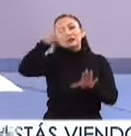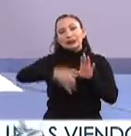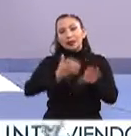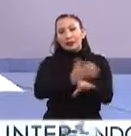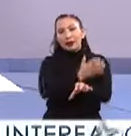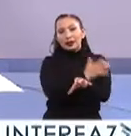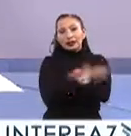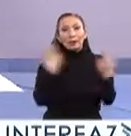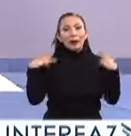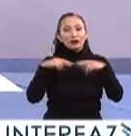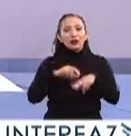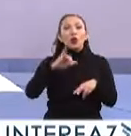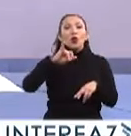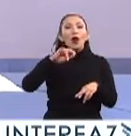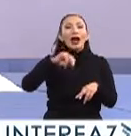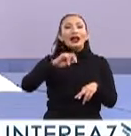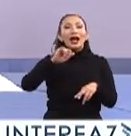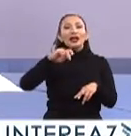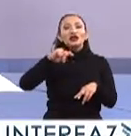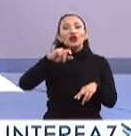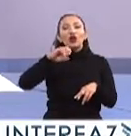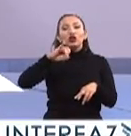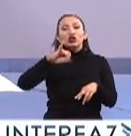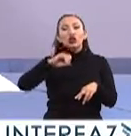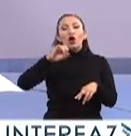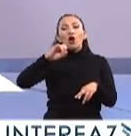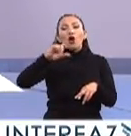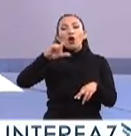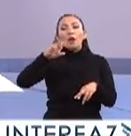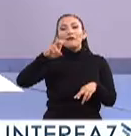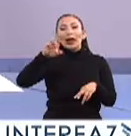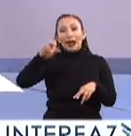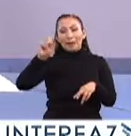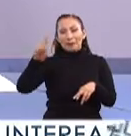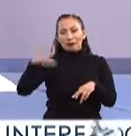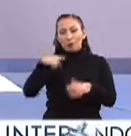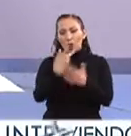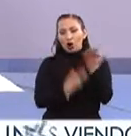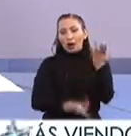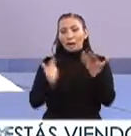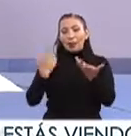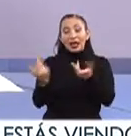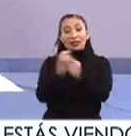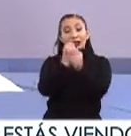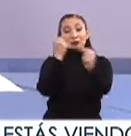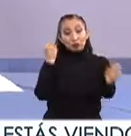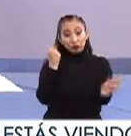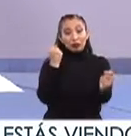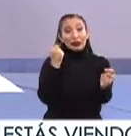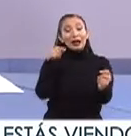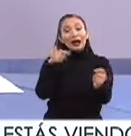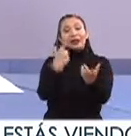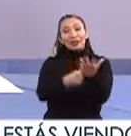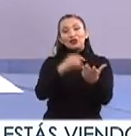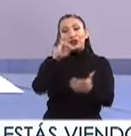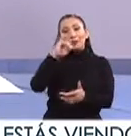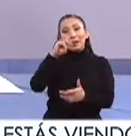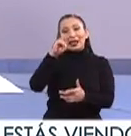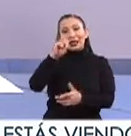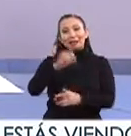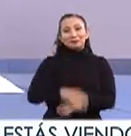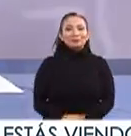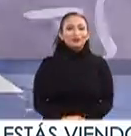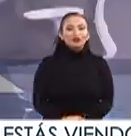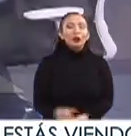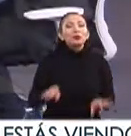nos acompaña el maestro Juan Antonio Olvera Larios, quien forma parte de este programa de integración del transporte del Instituto